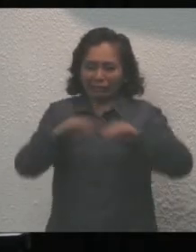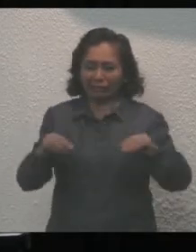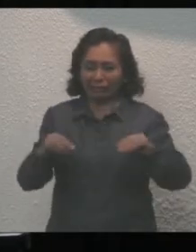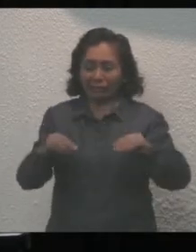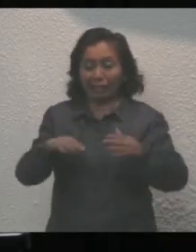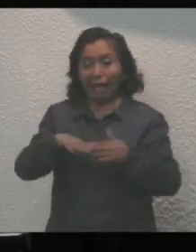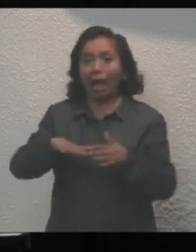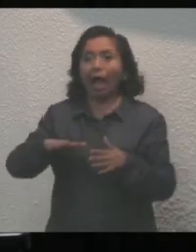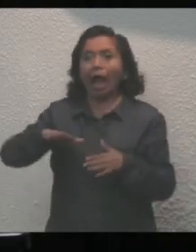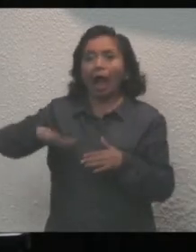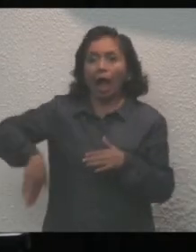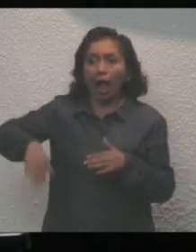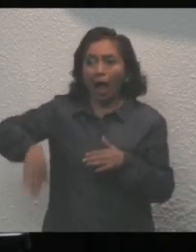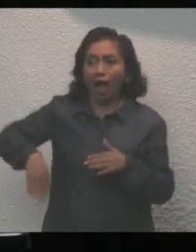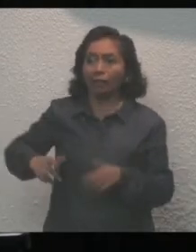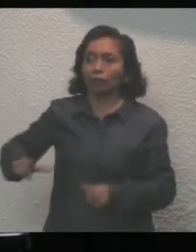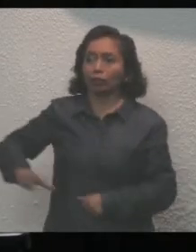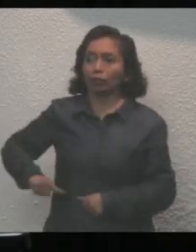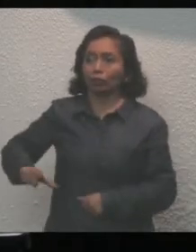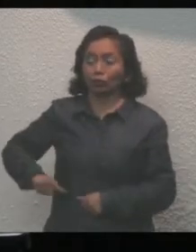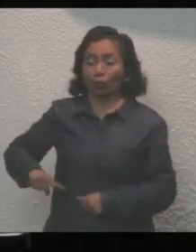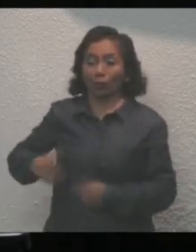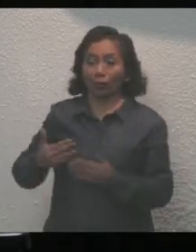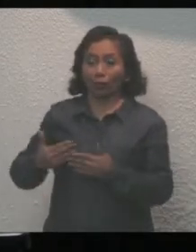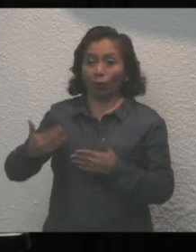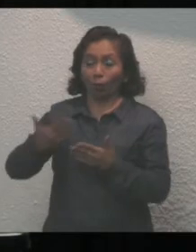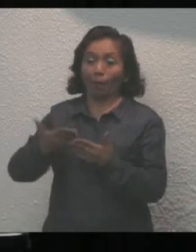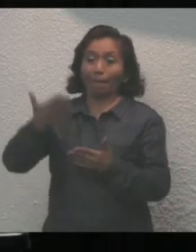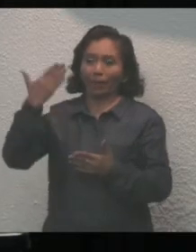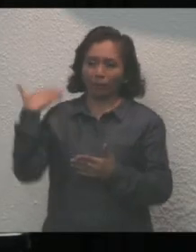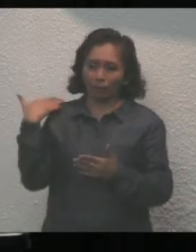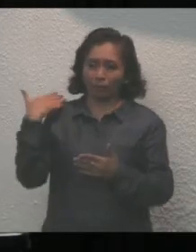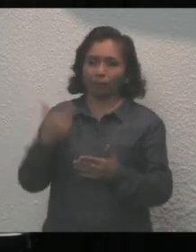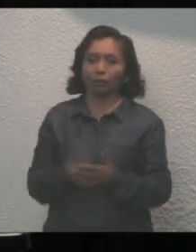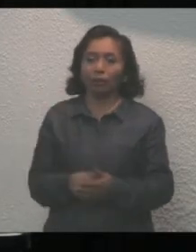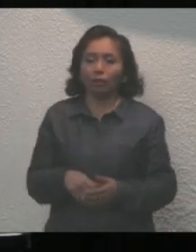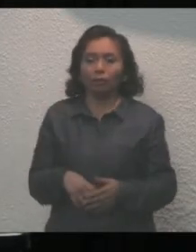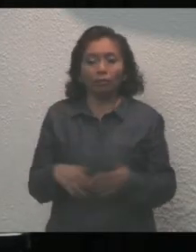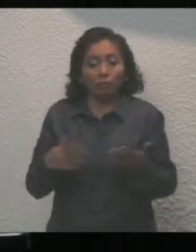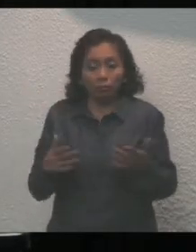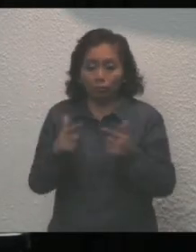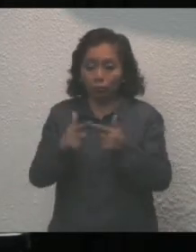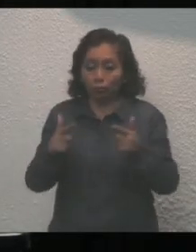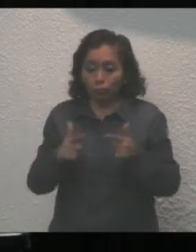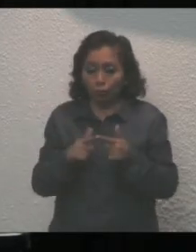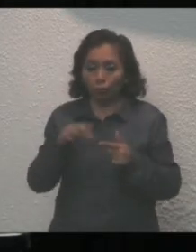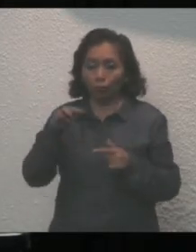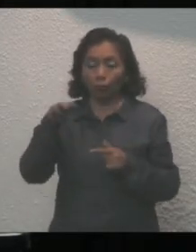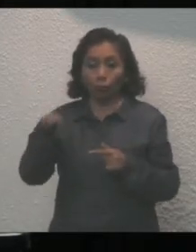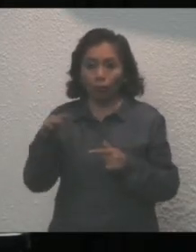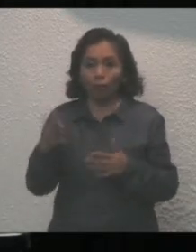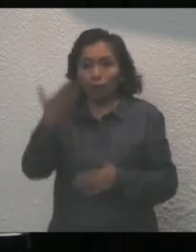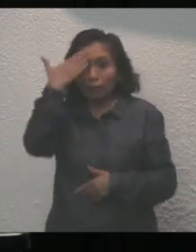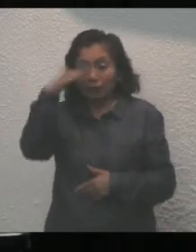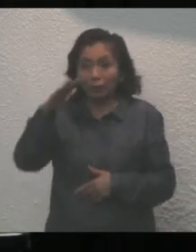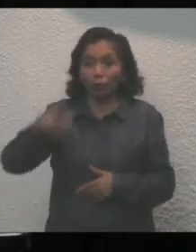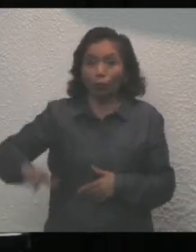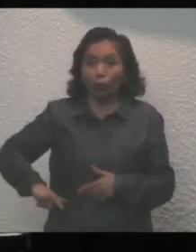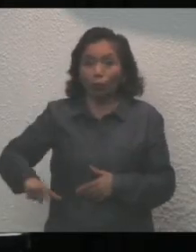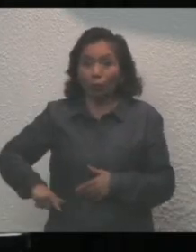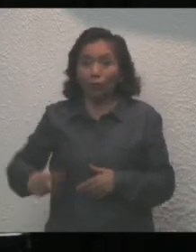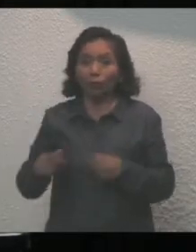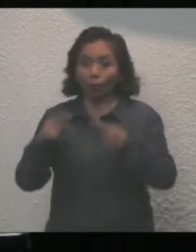malos gobernantes del pasado. Desde Morena, sabemos que tener un gobierno del estado